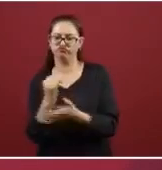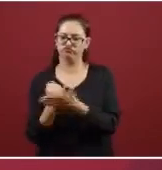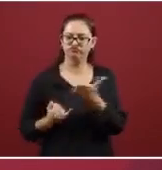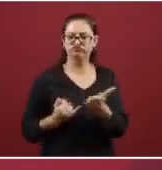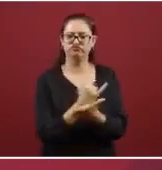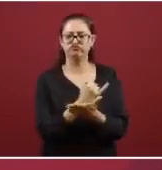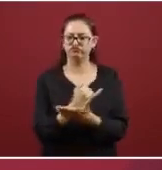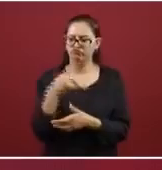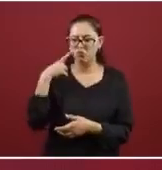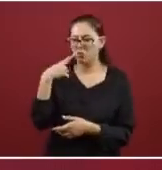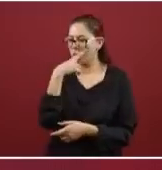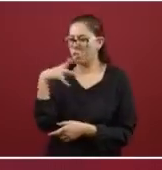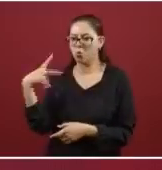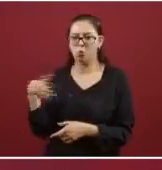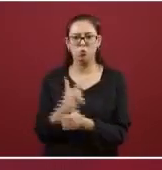libremente.